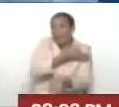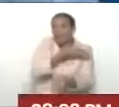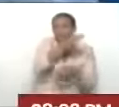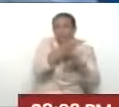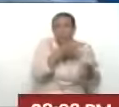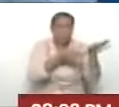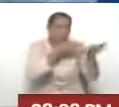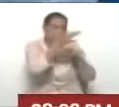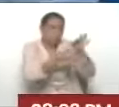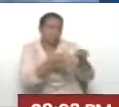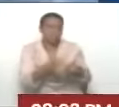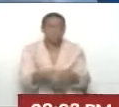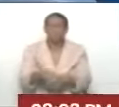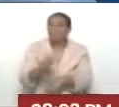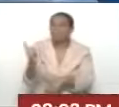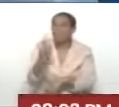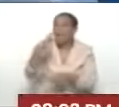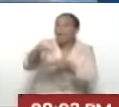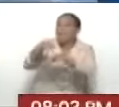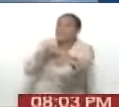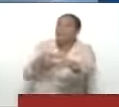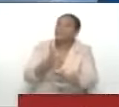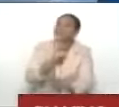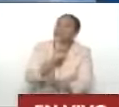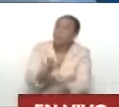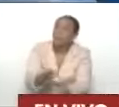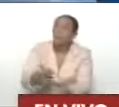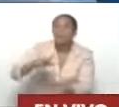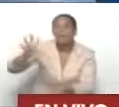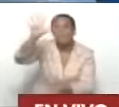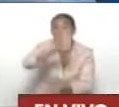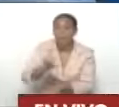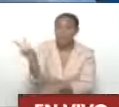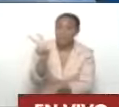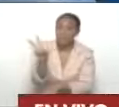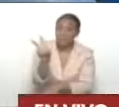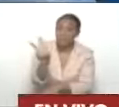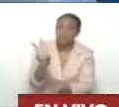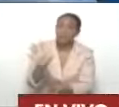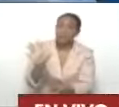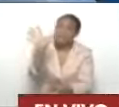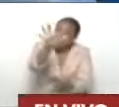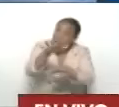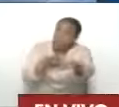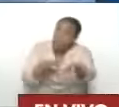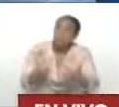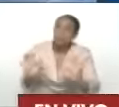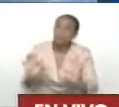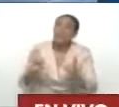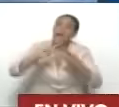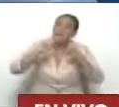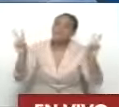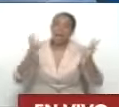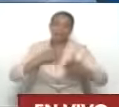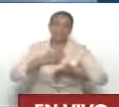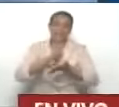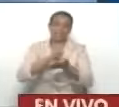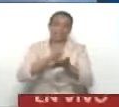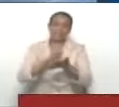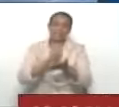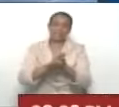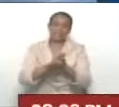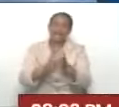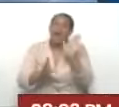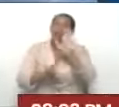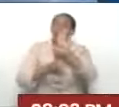realidad. Hay un cambio. Hay una mayoría del país que apuesta a la paz, a la estabilidad,